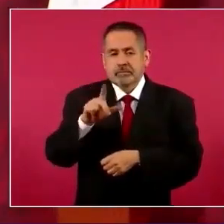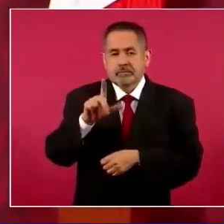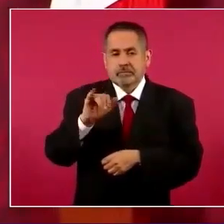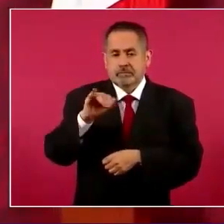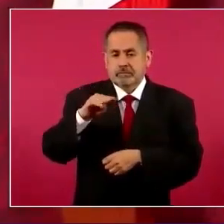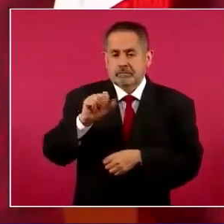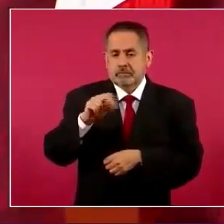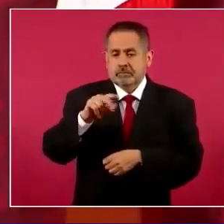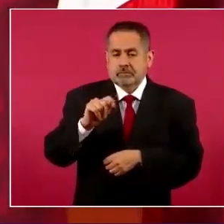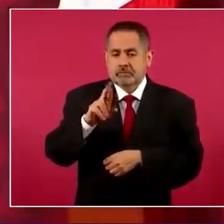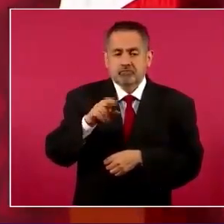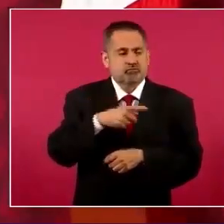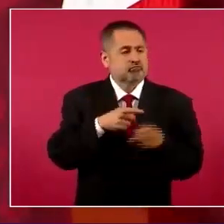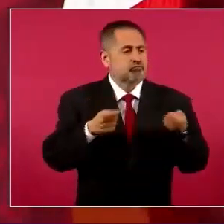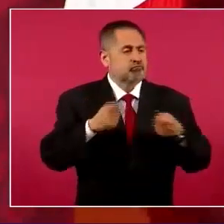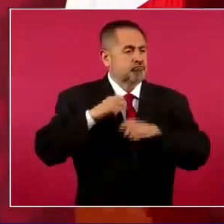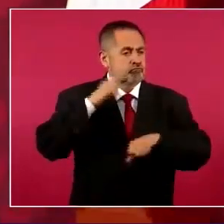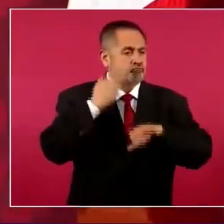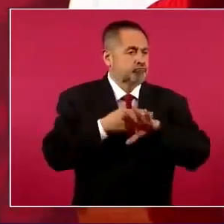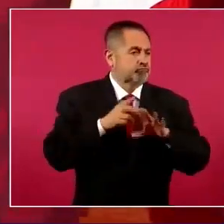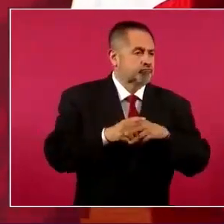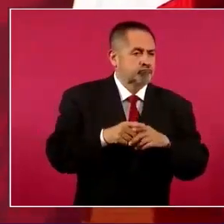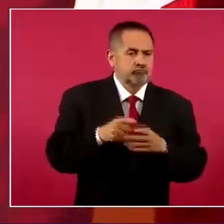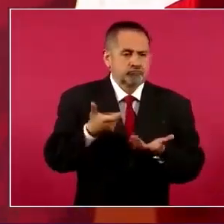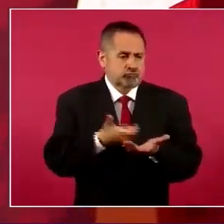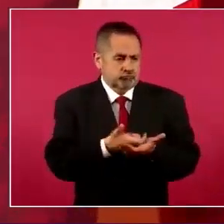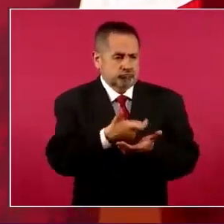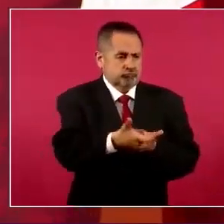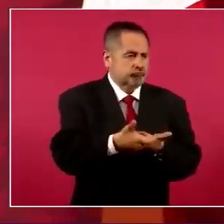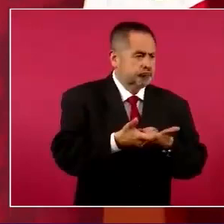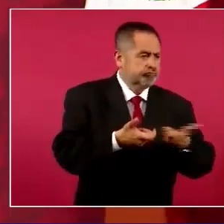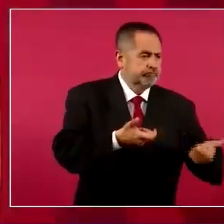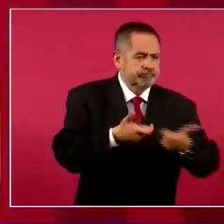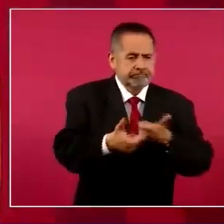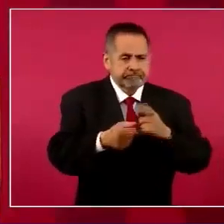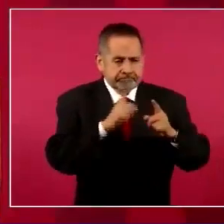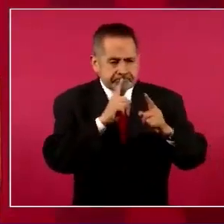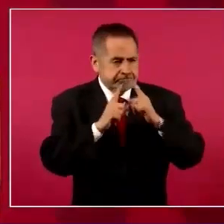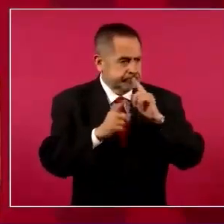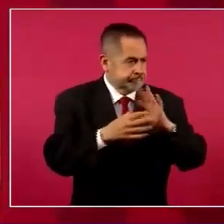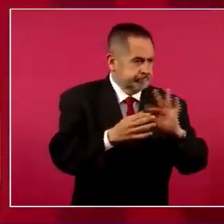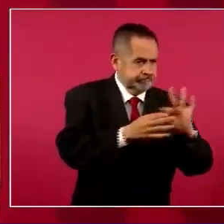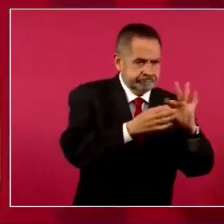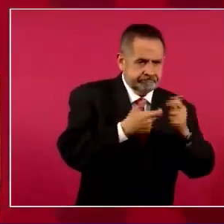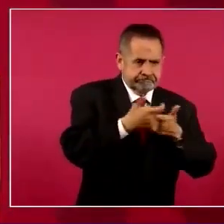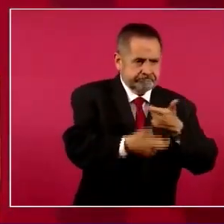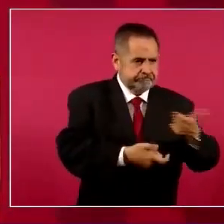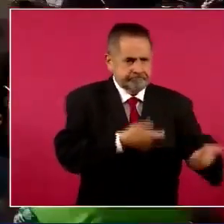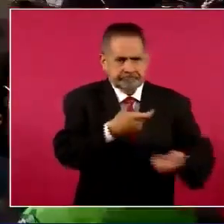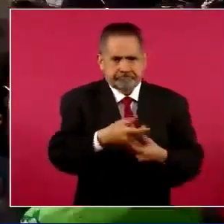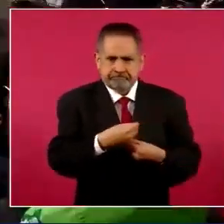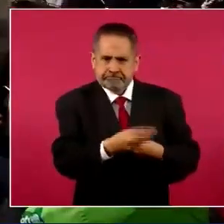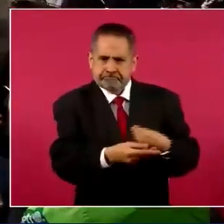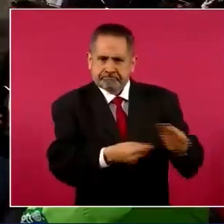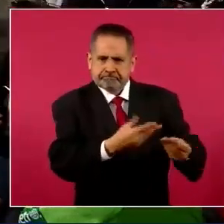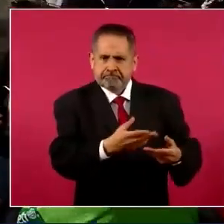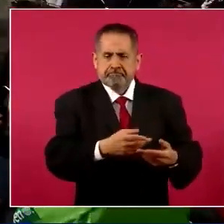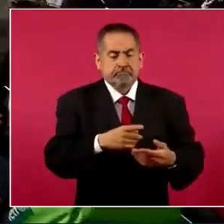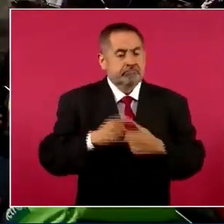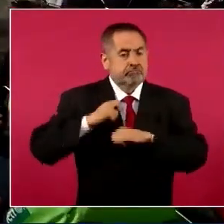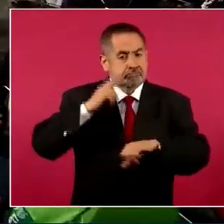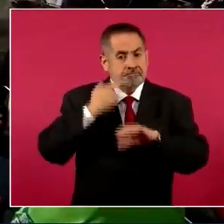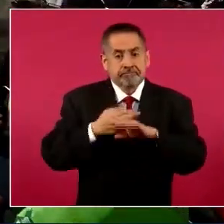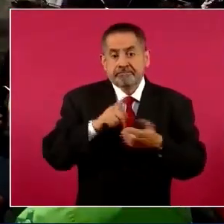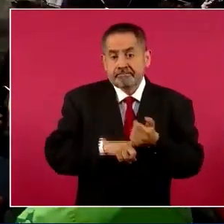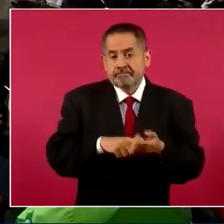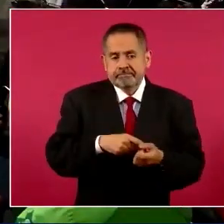encargado de repartir el maíz con gorgojo, el encargado de